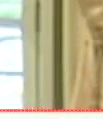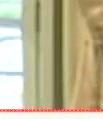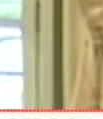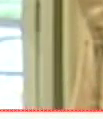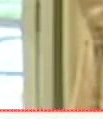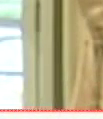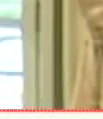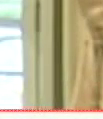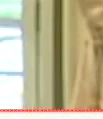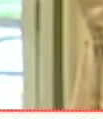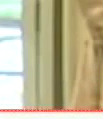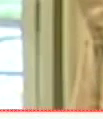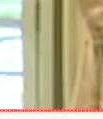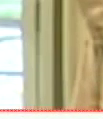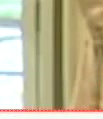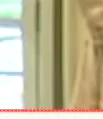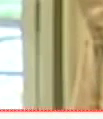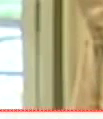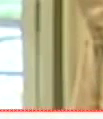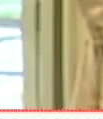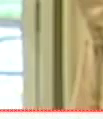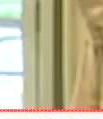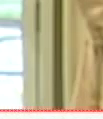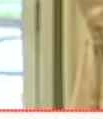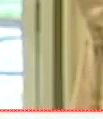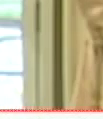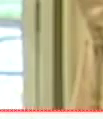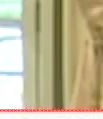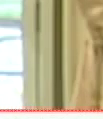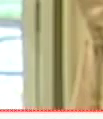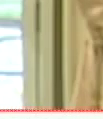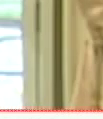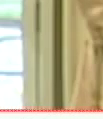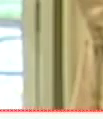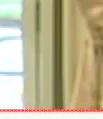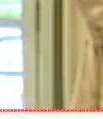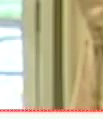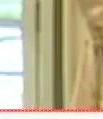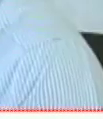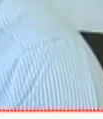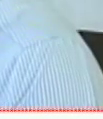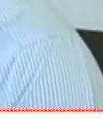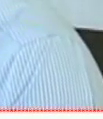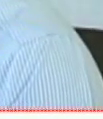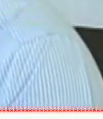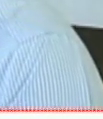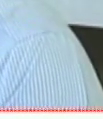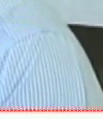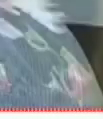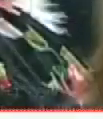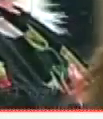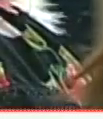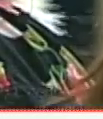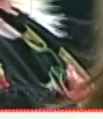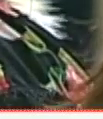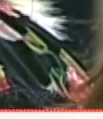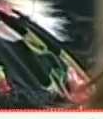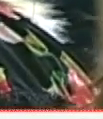también! Saludos, Ramón Rodríguez, alcalde del municipio de Andrés Bello, excelente.